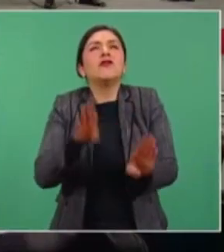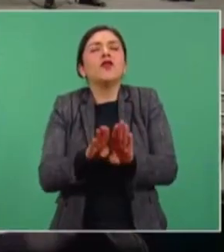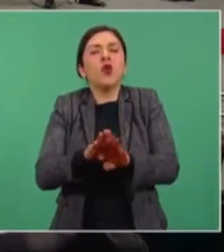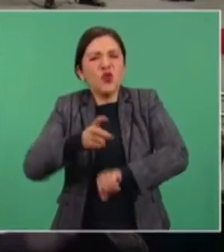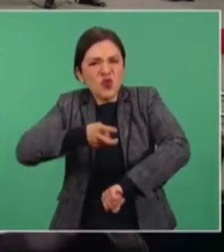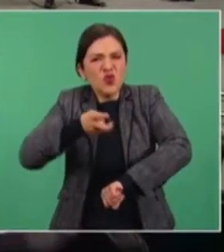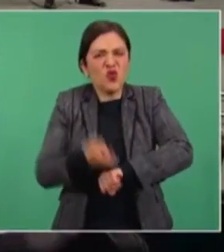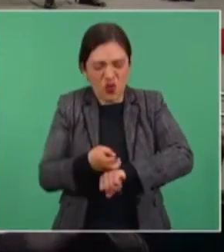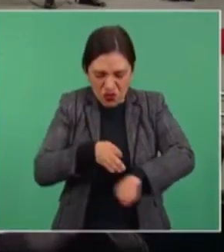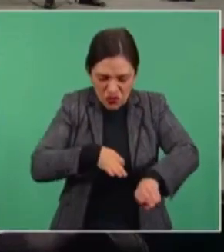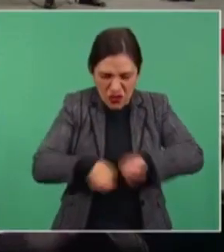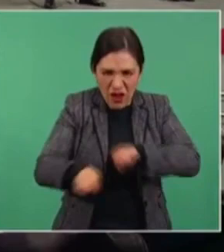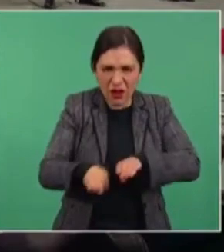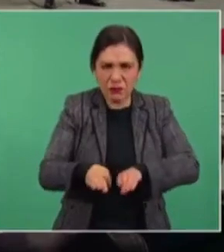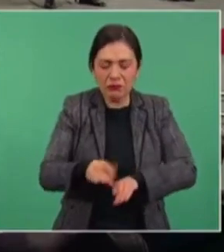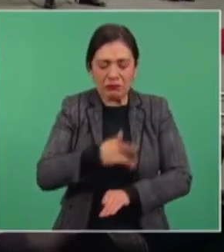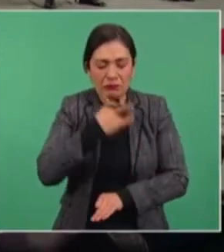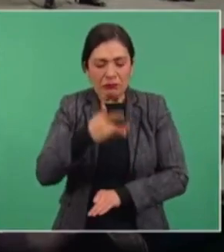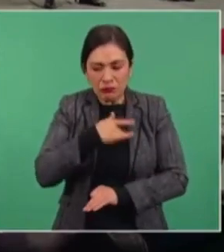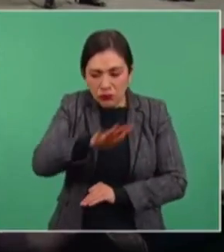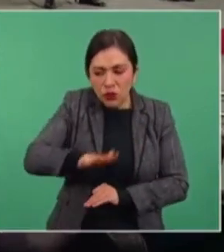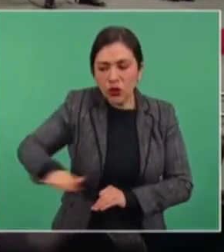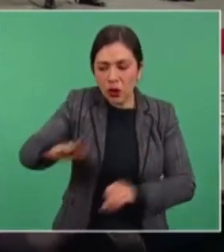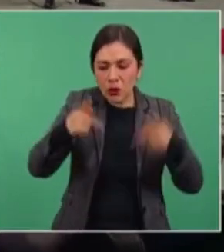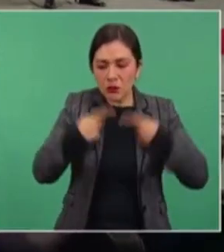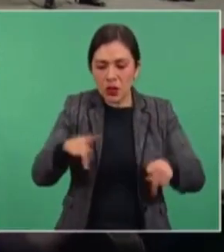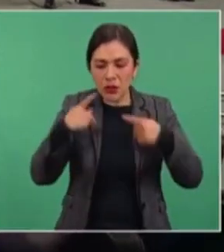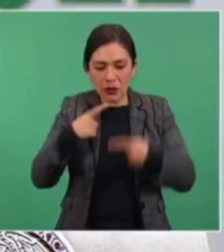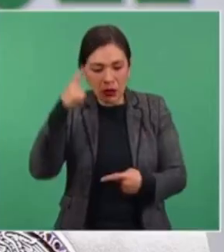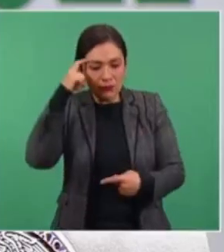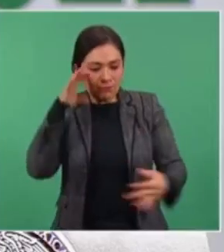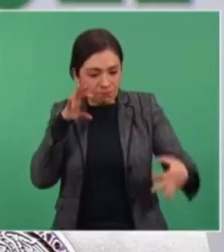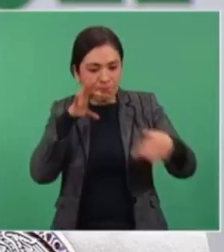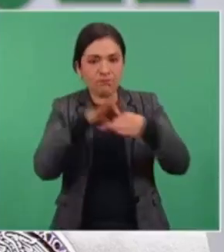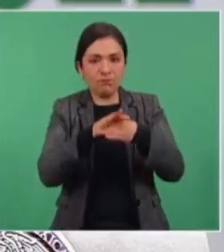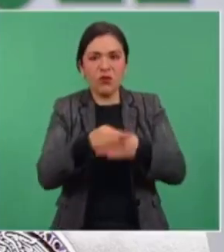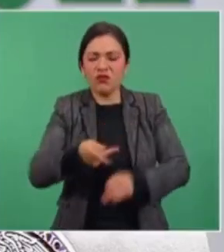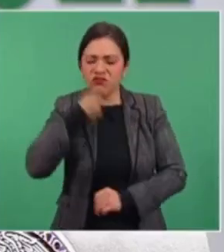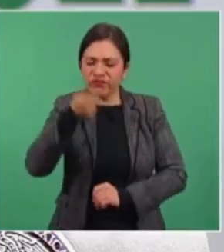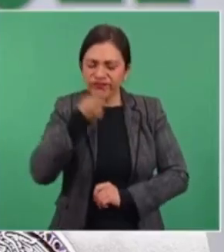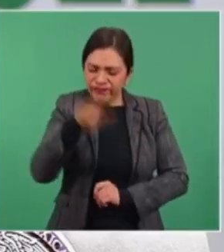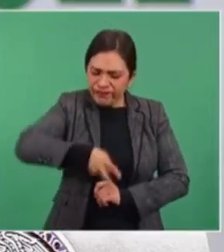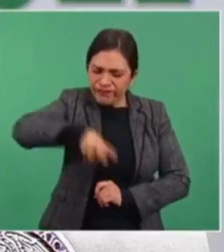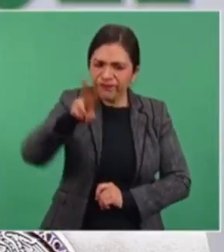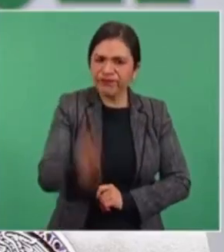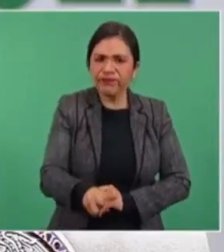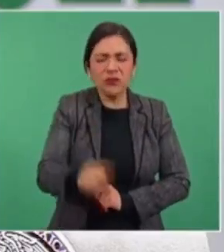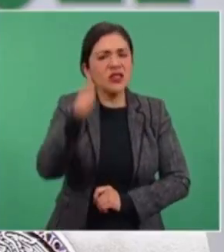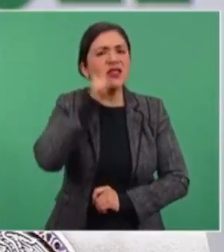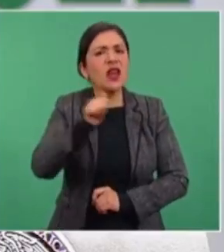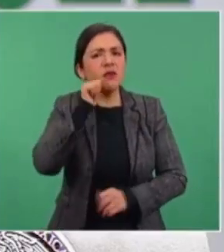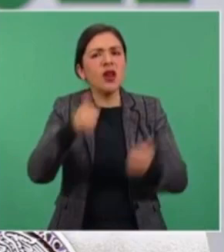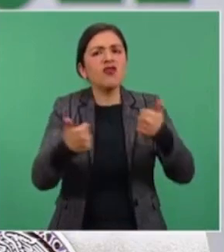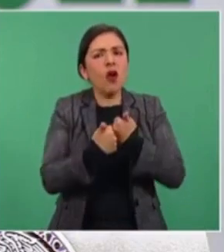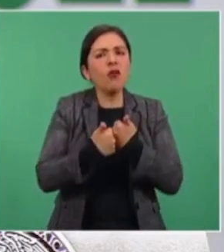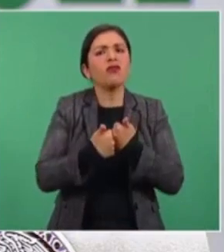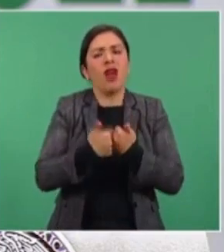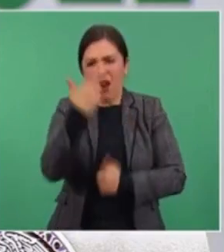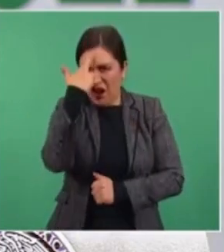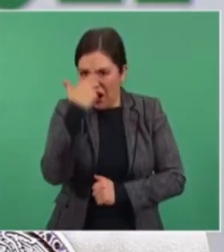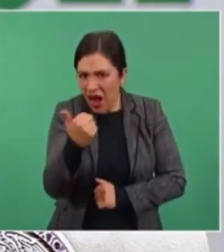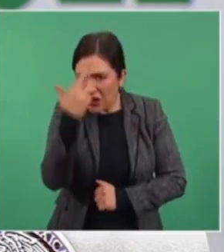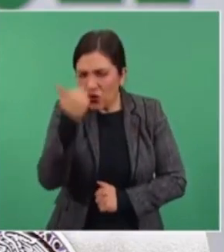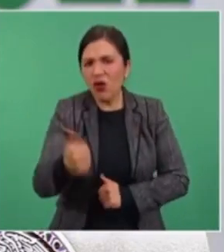Nervo, comprometiéndonos a todos con su pacto invariable con la verdad, siempre lleno de dinamismo y de